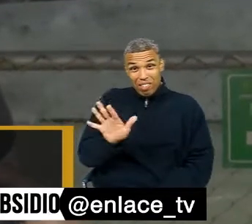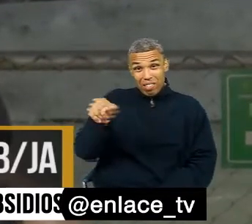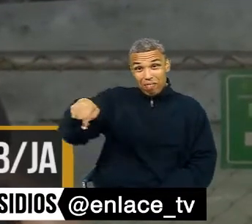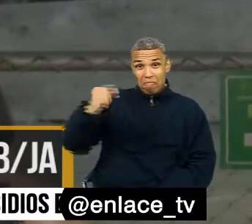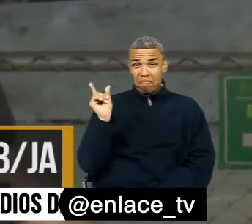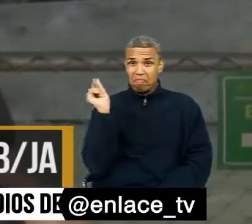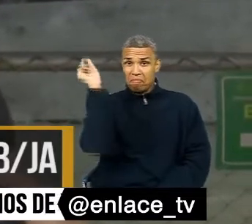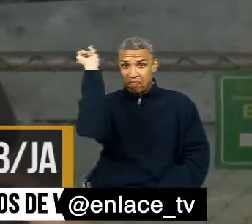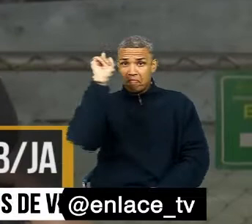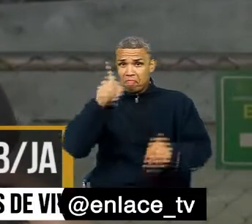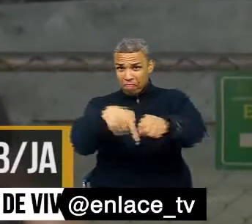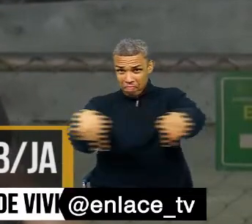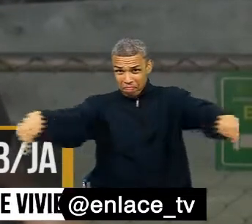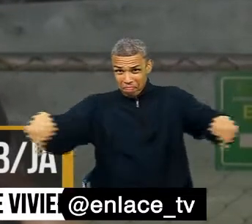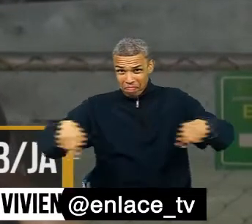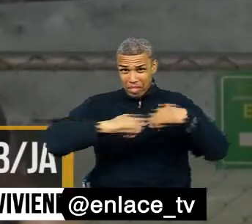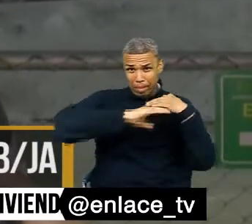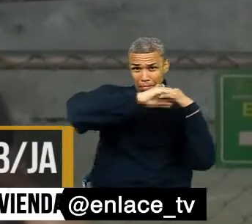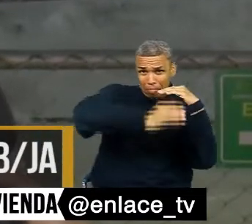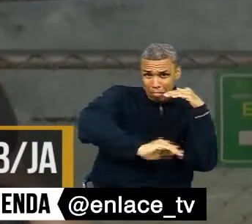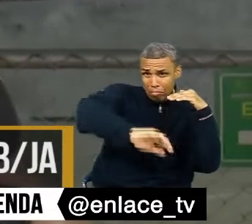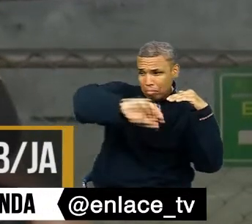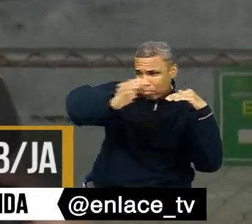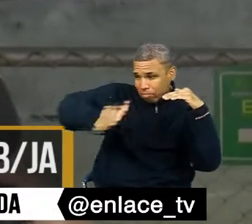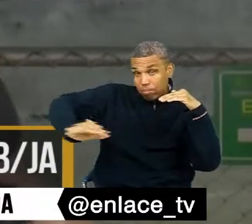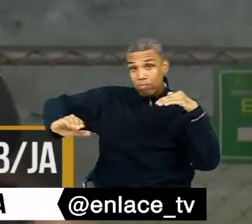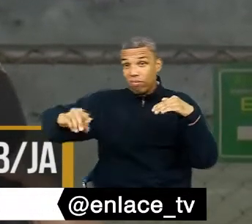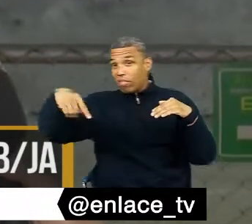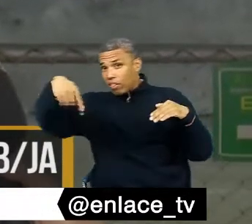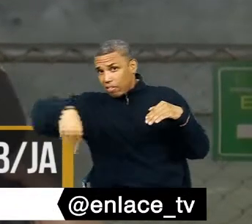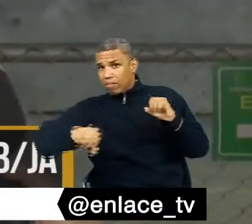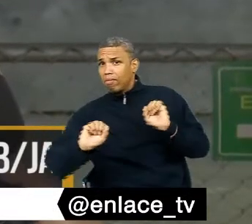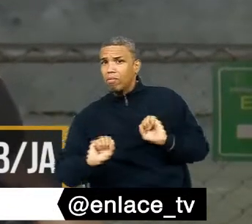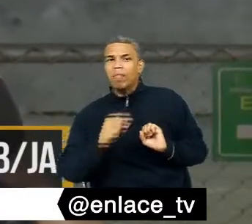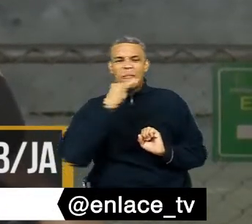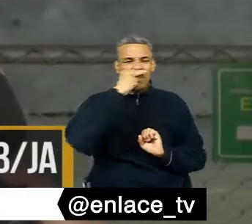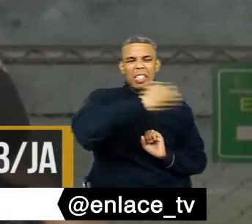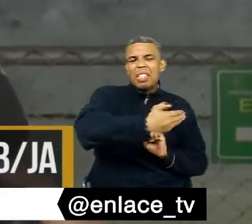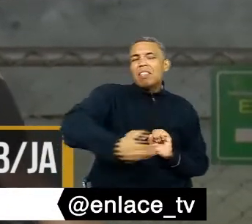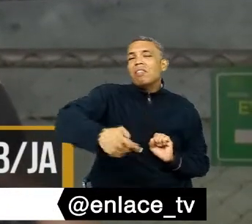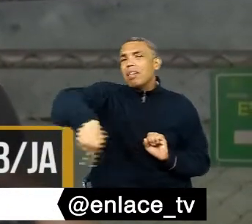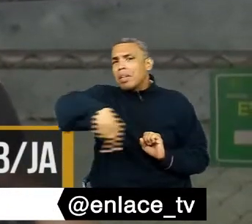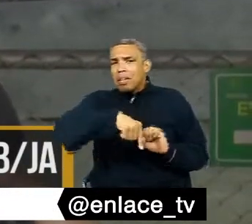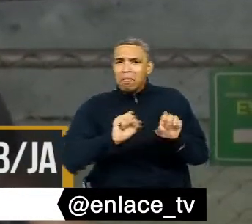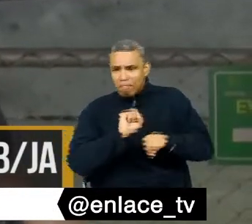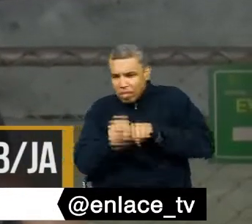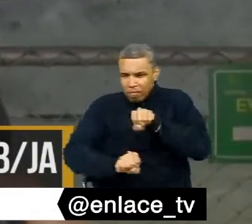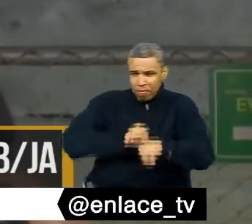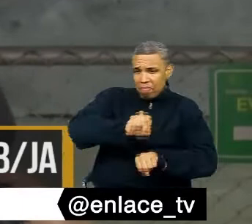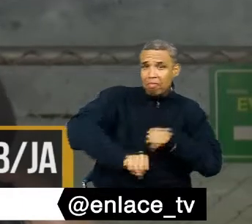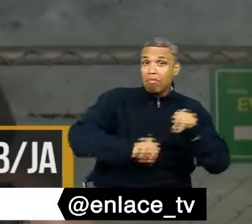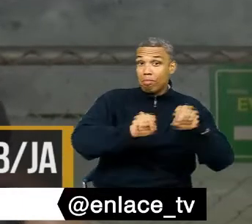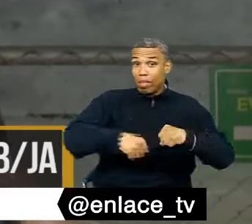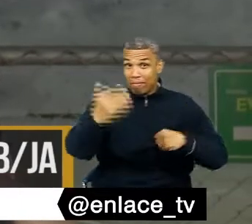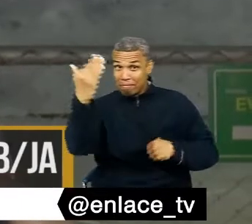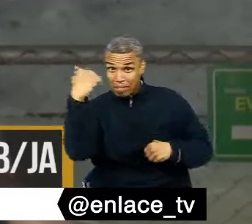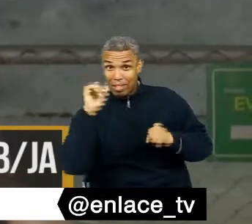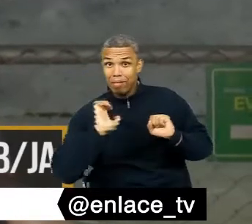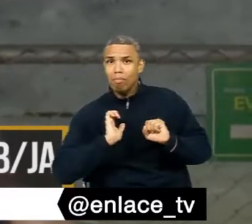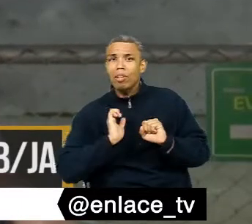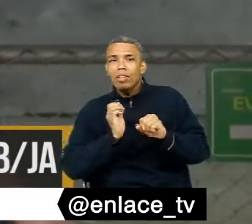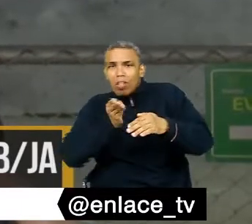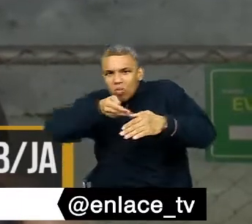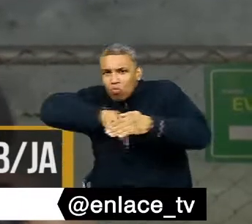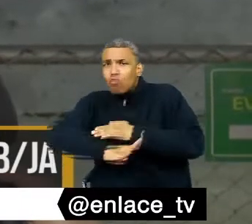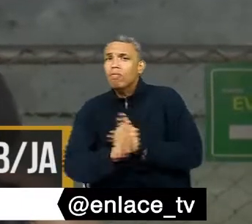estaremos mostrando estos grandes talentos, estas grandes proyecciones del BMX, y pues que vengan a disfrutar, entrada totalmente